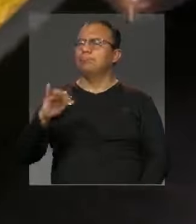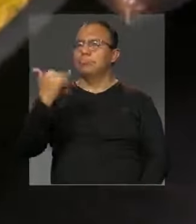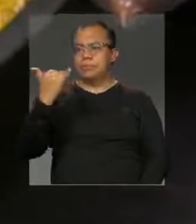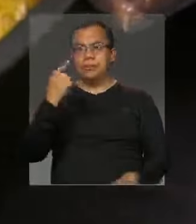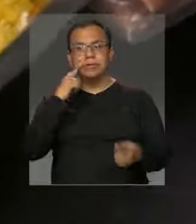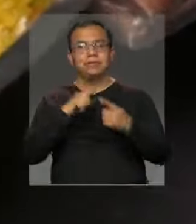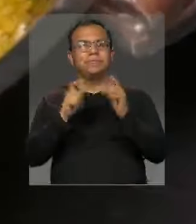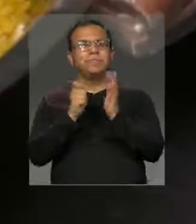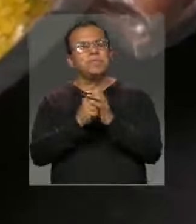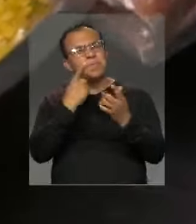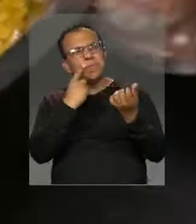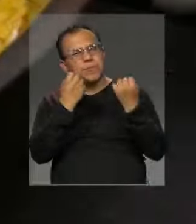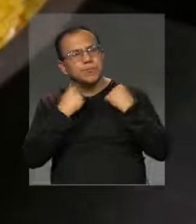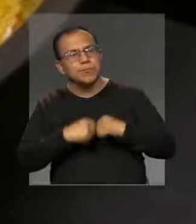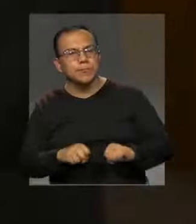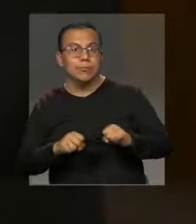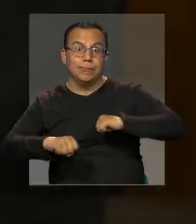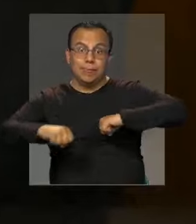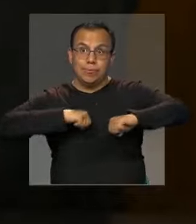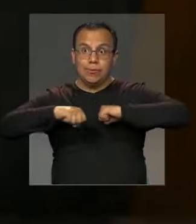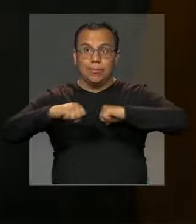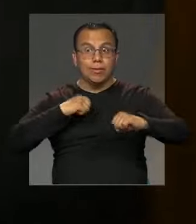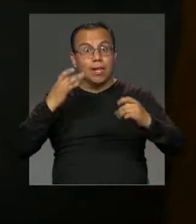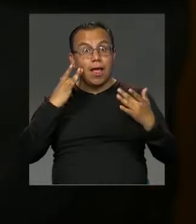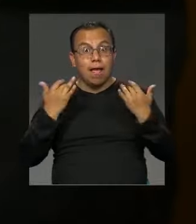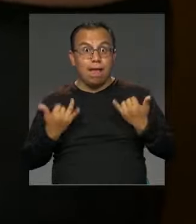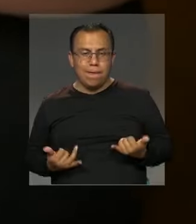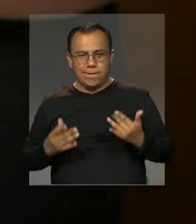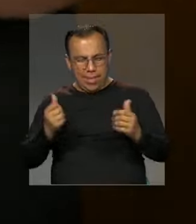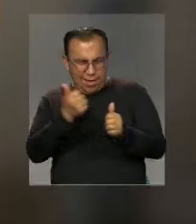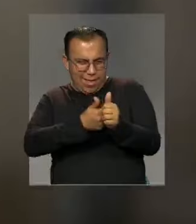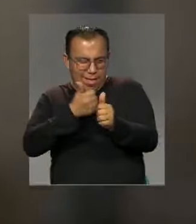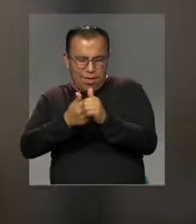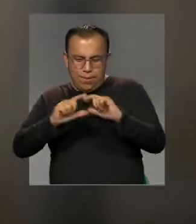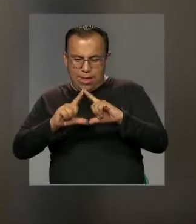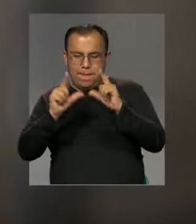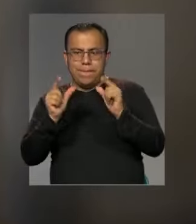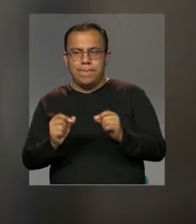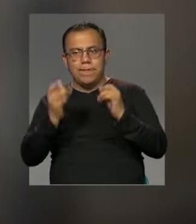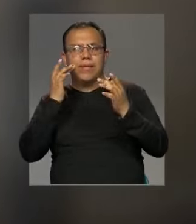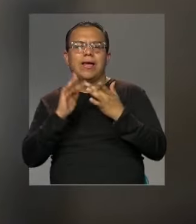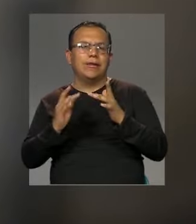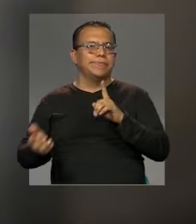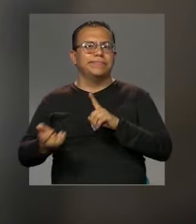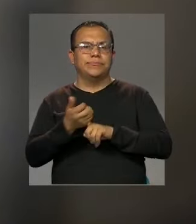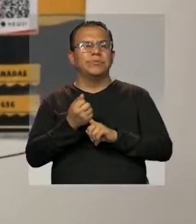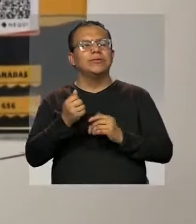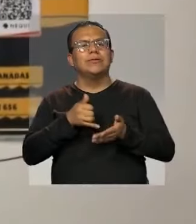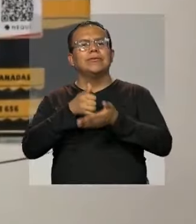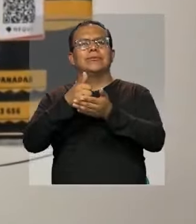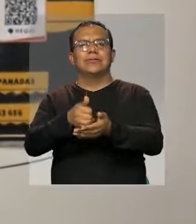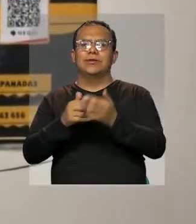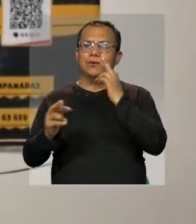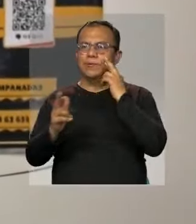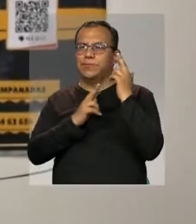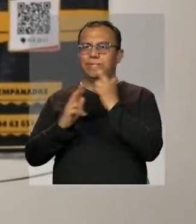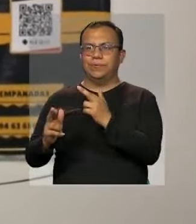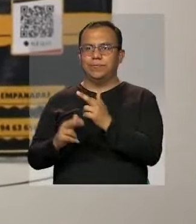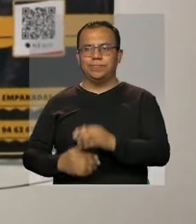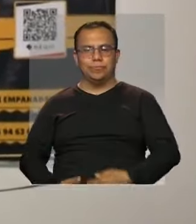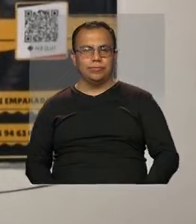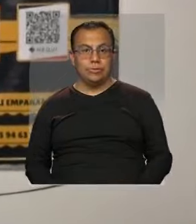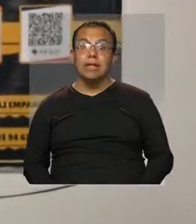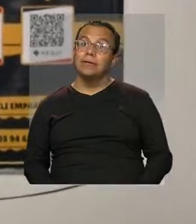es que ese esfuerzo, empeño y motivación que le pone a cada empanada la llevó a ganar un premio y un reconocimiento.